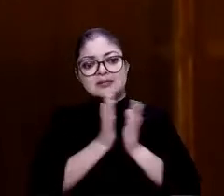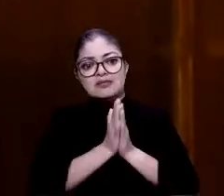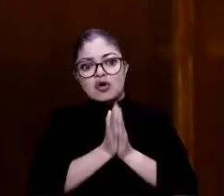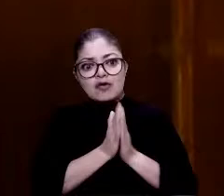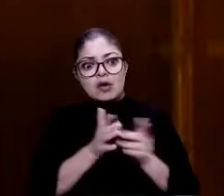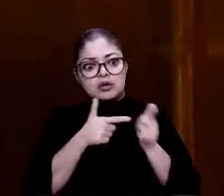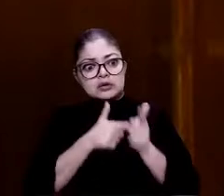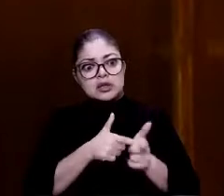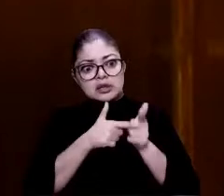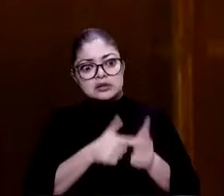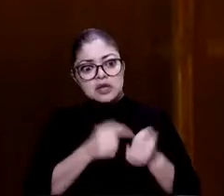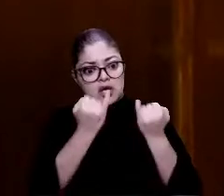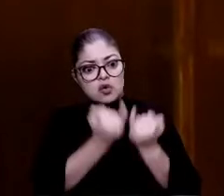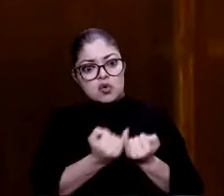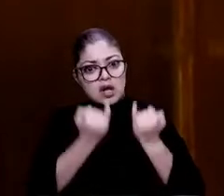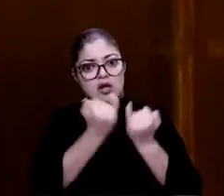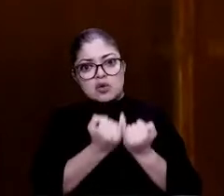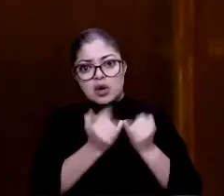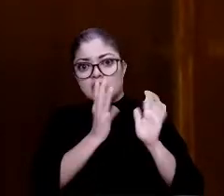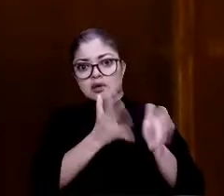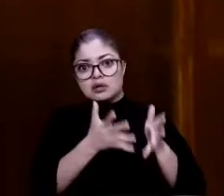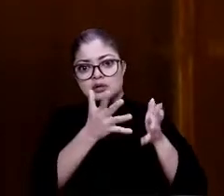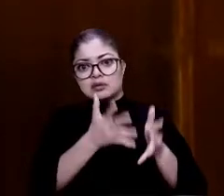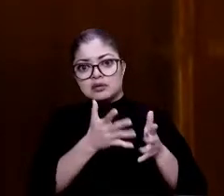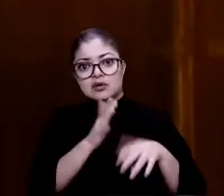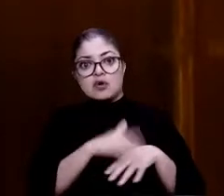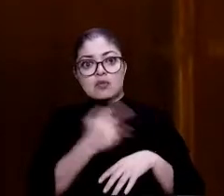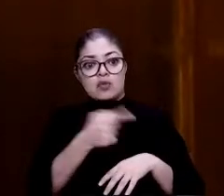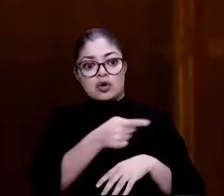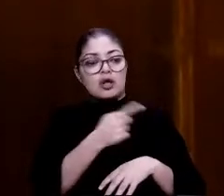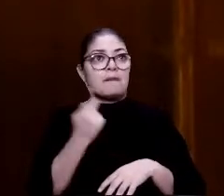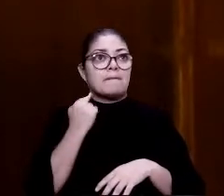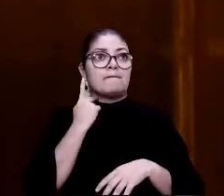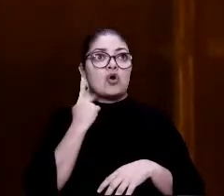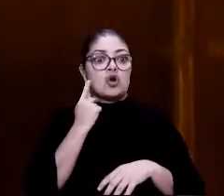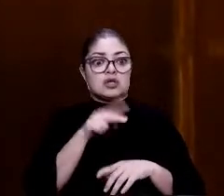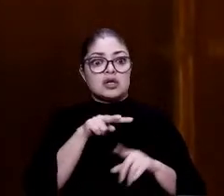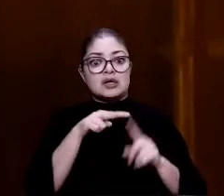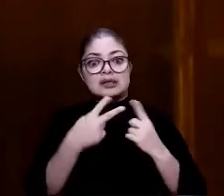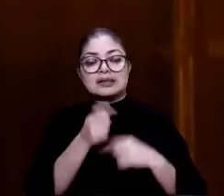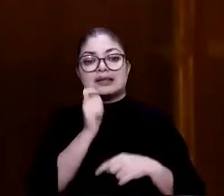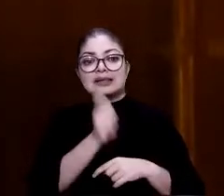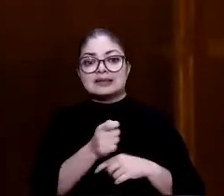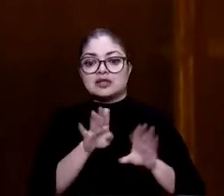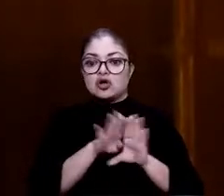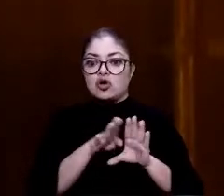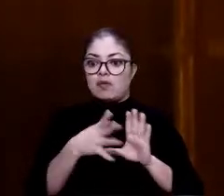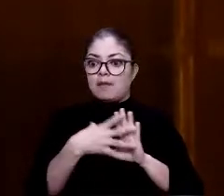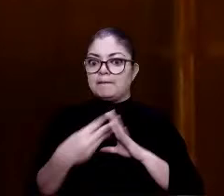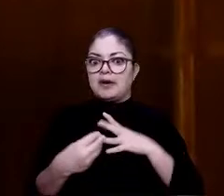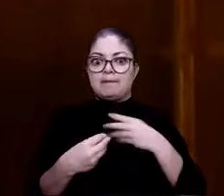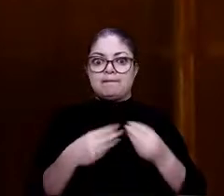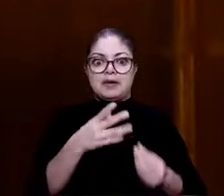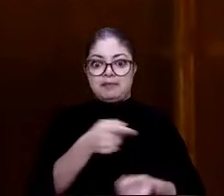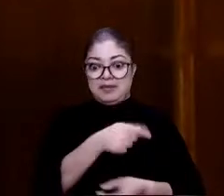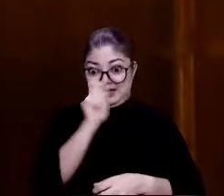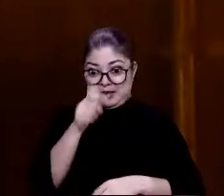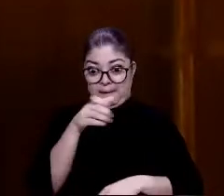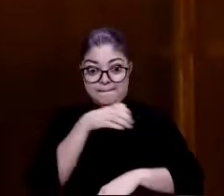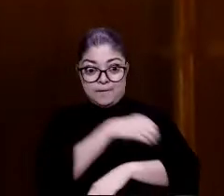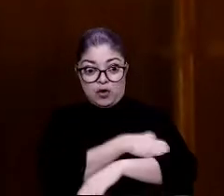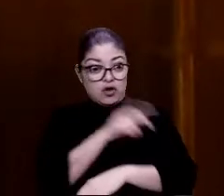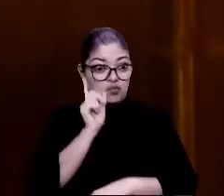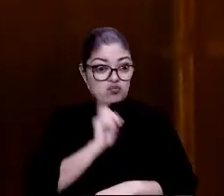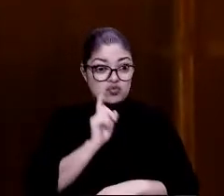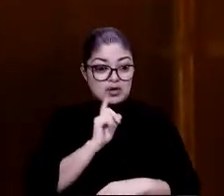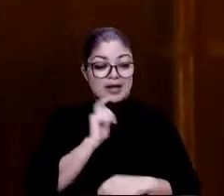marginales, porque incluso la propia visión de su política reproduce estereotipos. No empodera realmente a las mujeres y mantiene